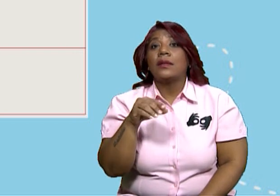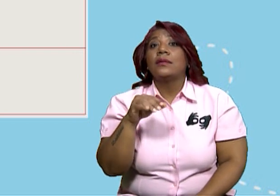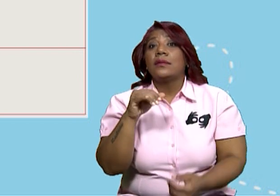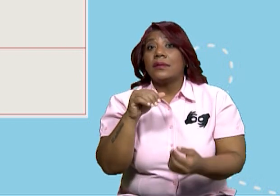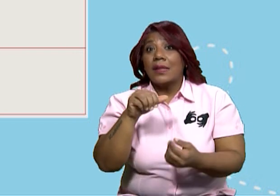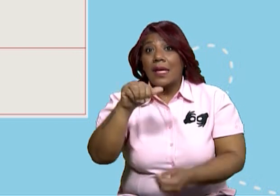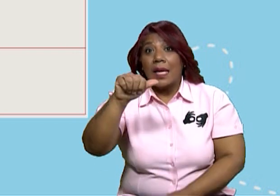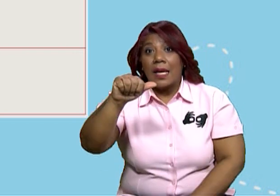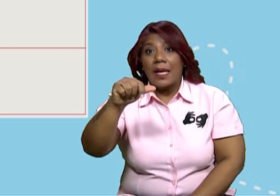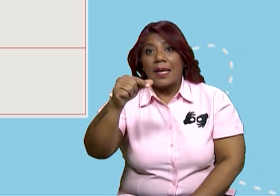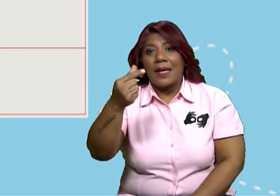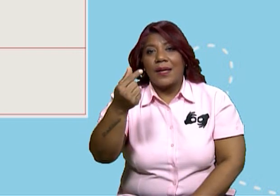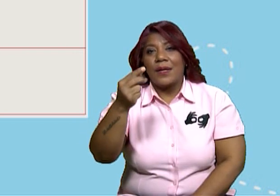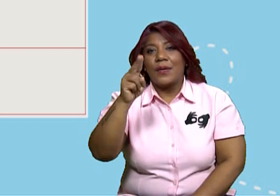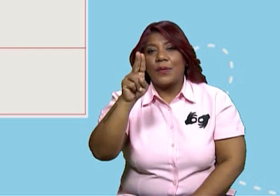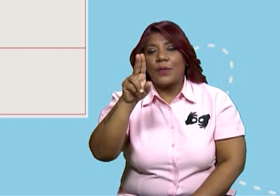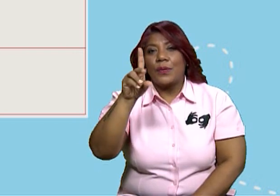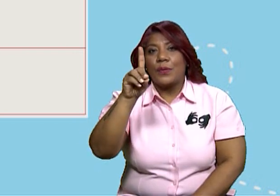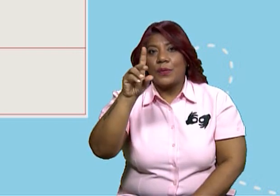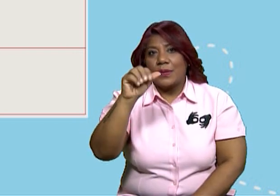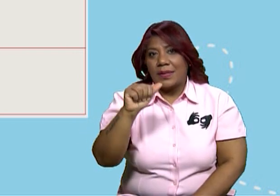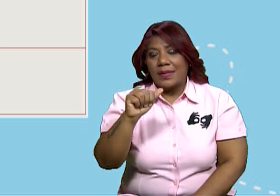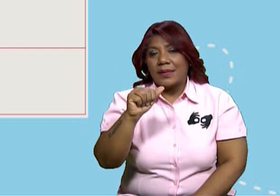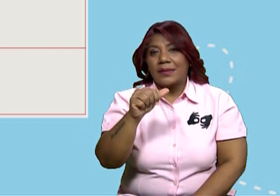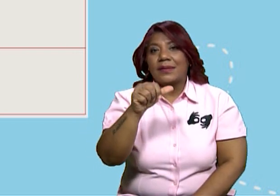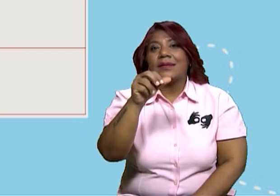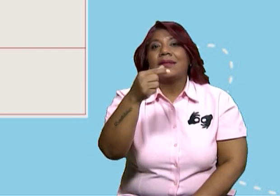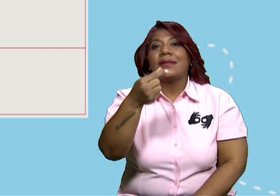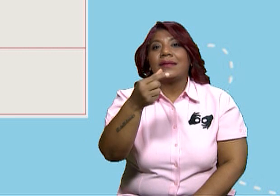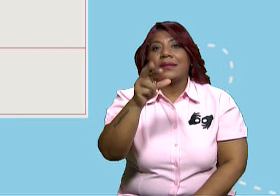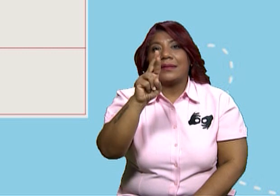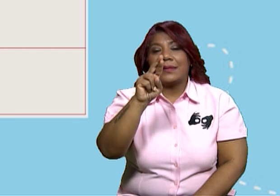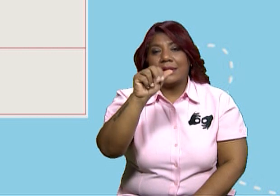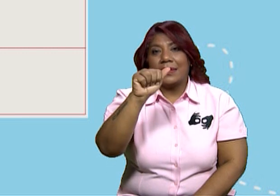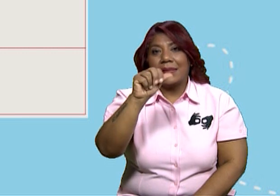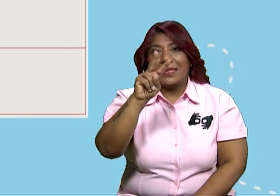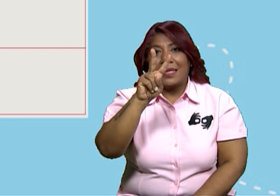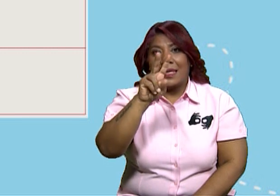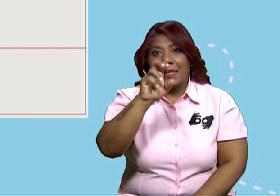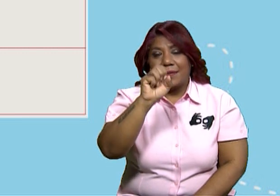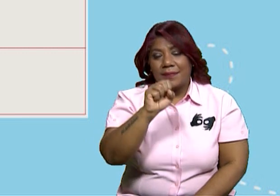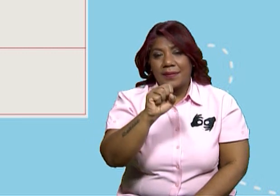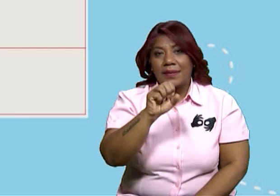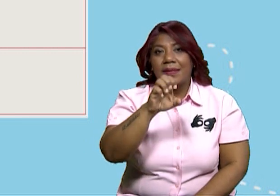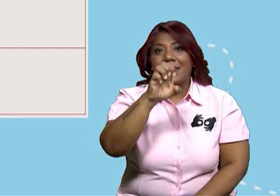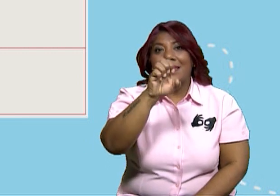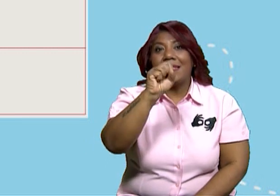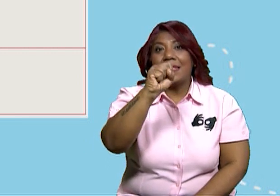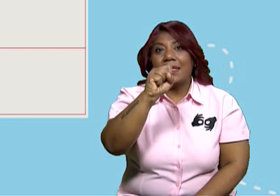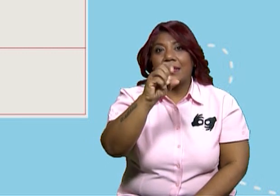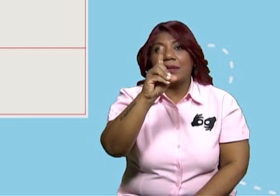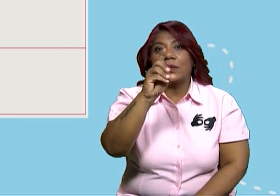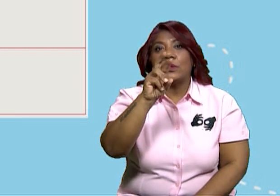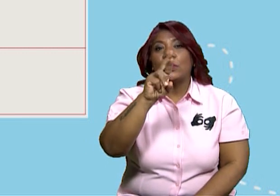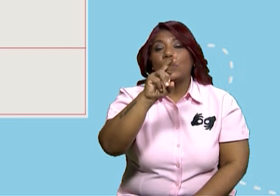agudas, graves y esdrújulas. En los tres cerditos vas a encontrar palabras o verbos como vivían.